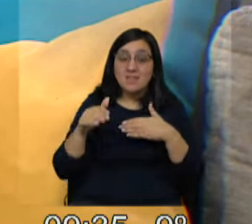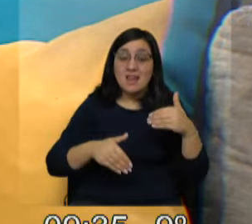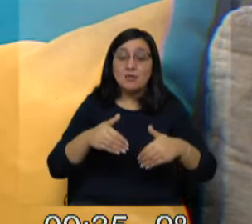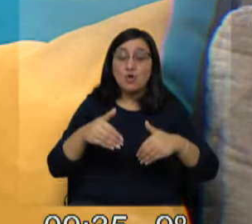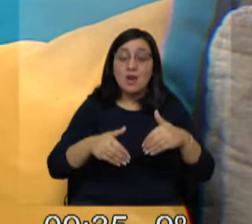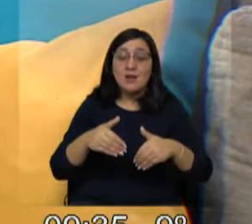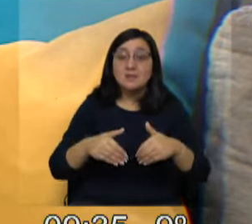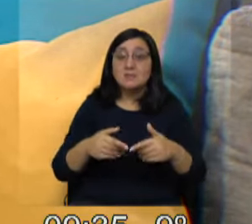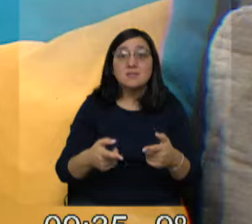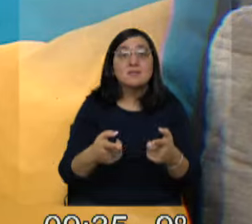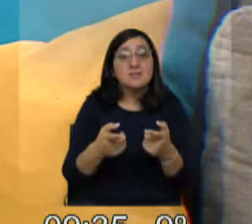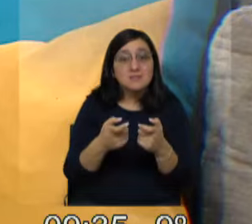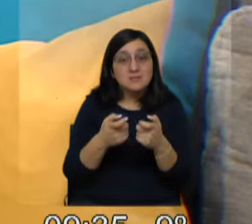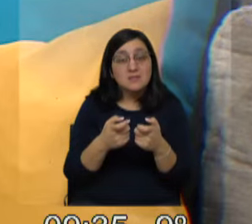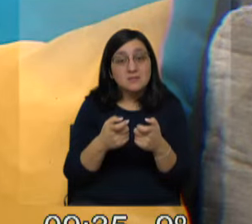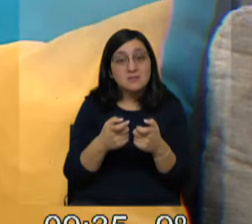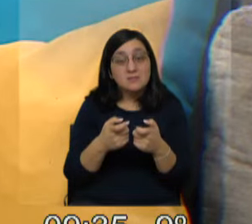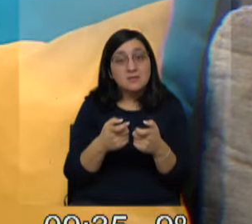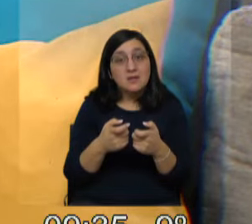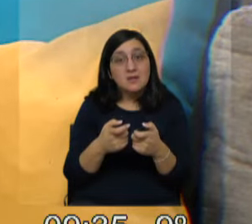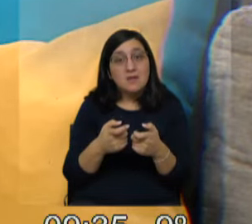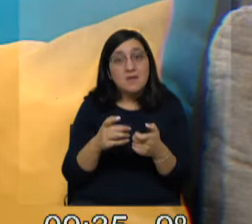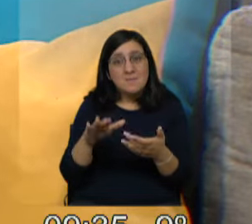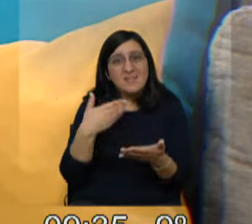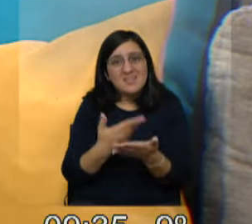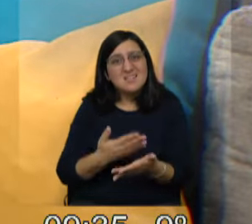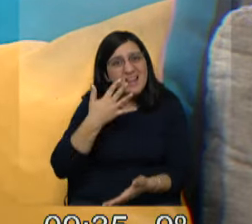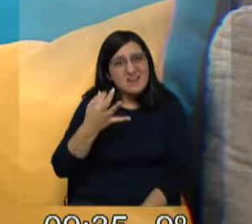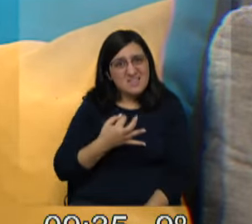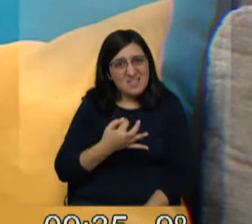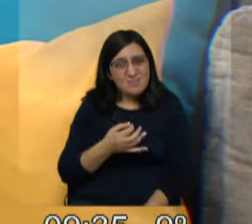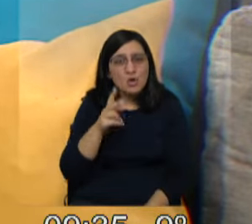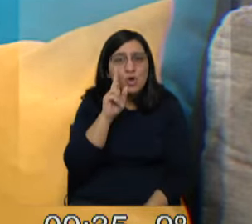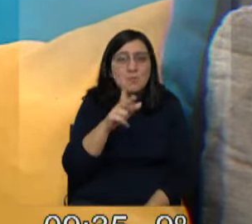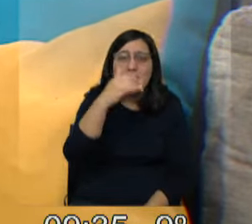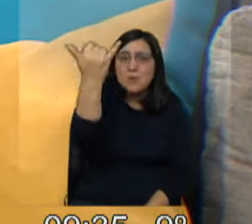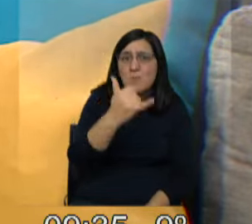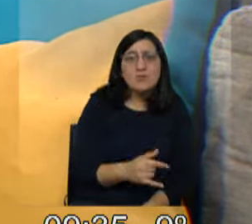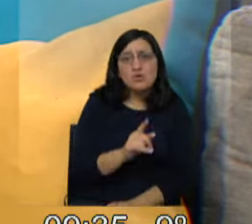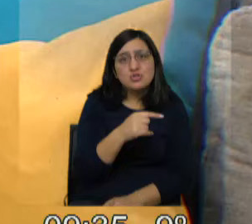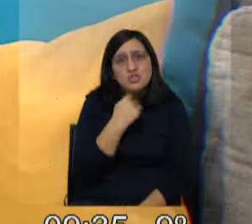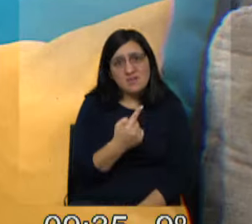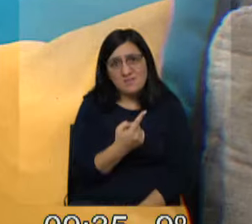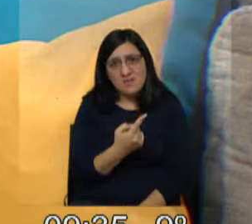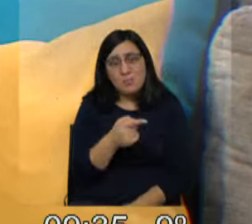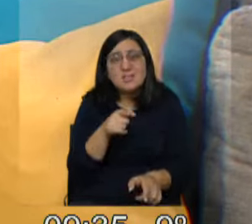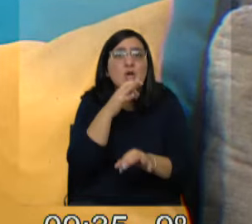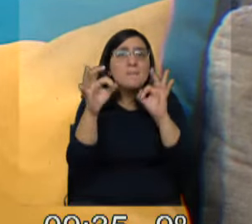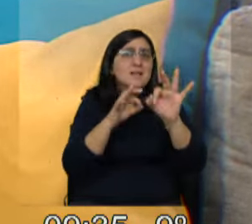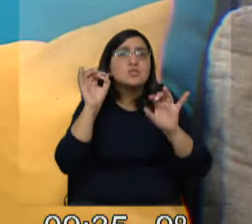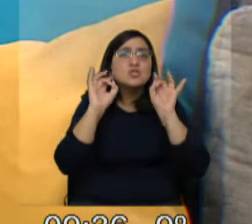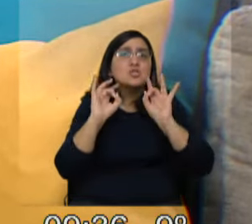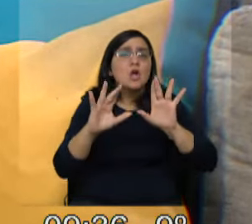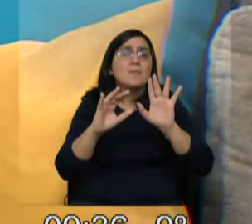tienen que tener una pata en la realidad. Porque esto que estamos viendo en el día de hoy, nos están explicando